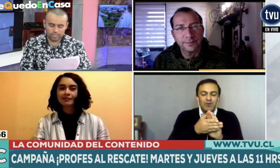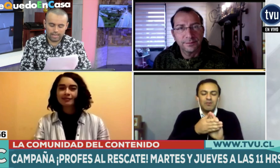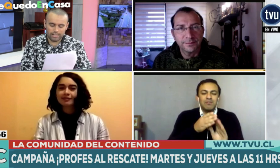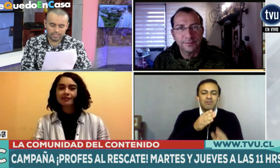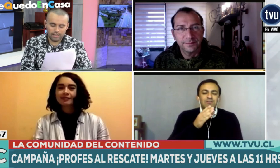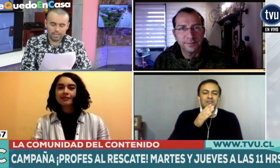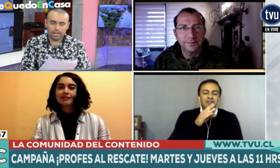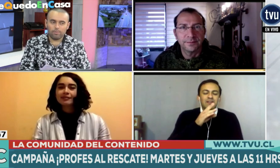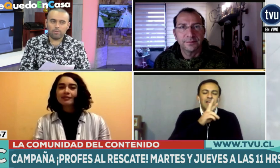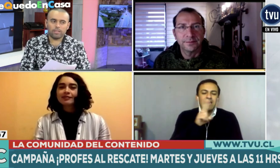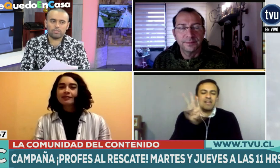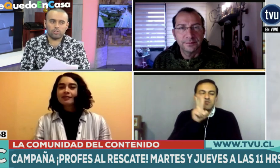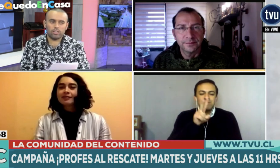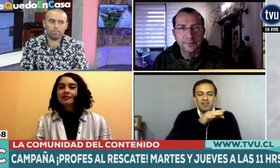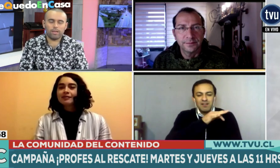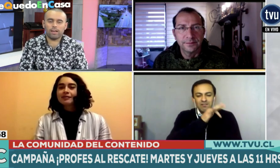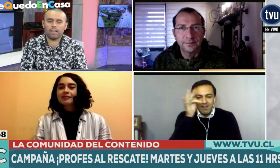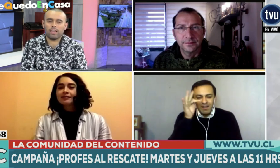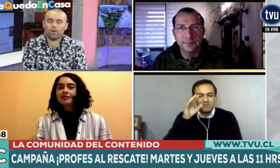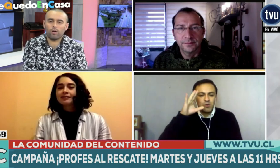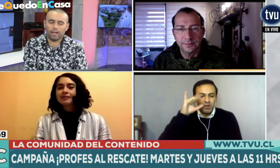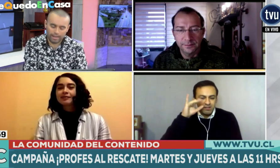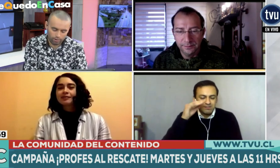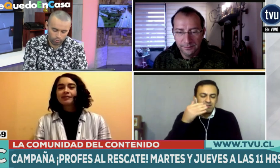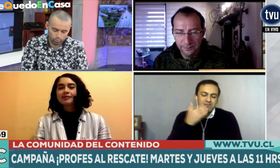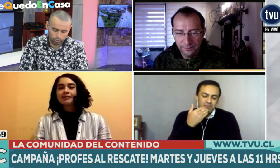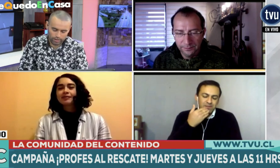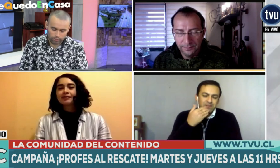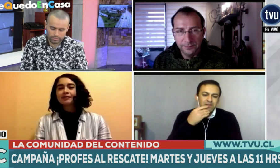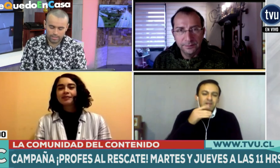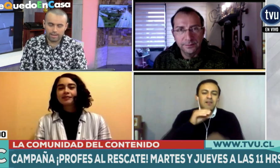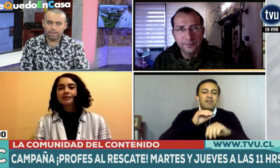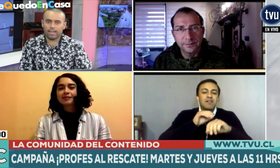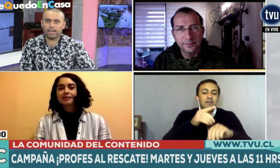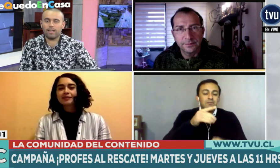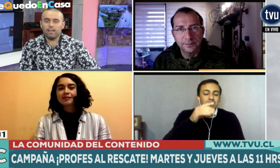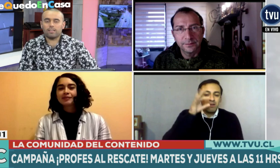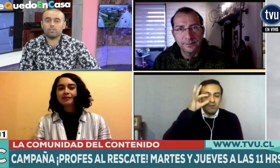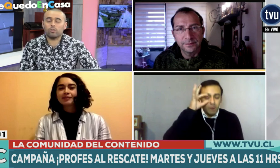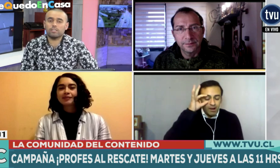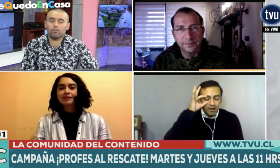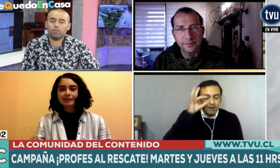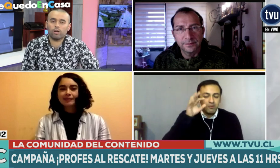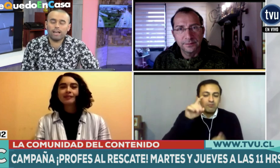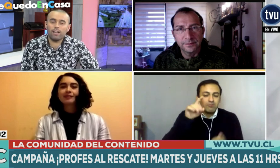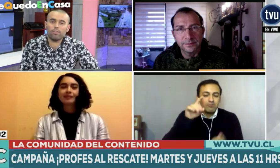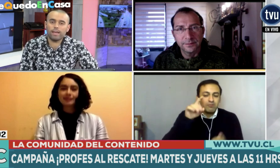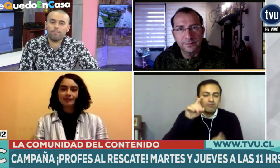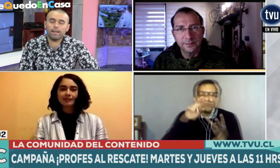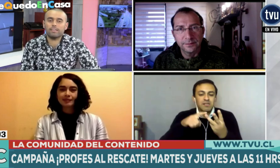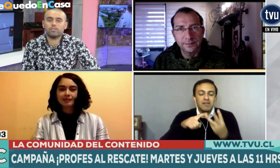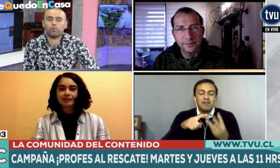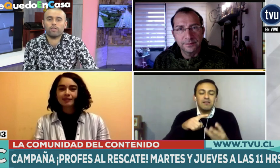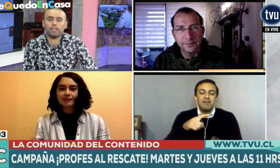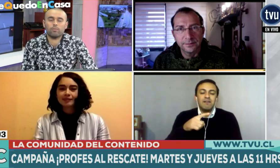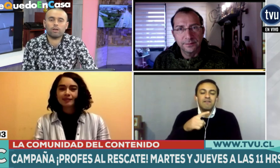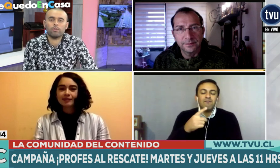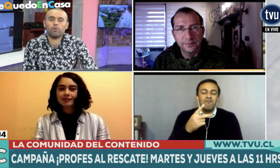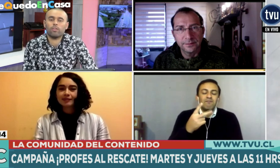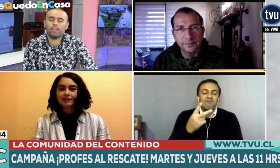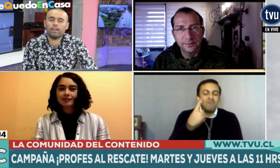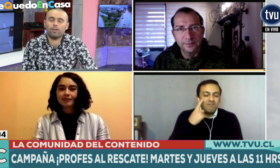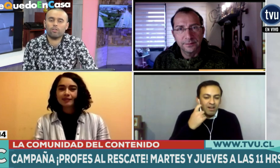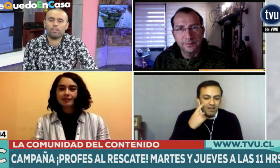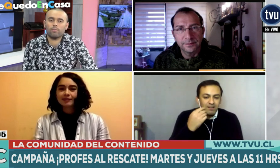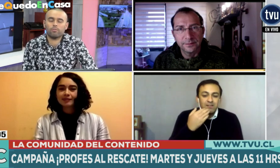redes sociales. Y hagamos la invitación también, Juan Carlos, junto a José y a Valesca, a sintonizar nuestro canal. Los días martes y jueves tenemos